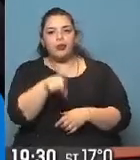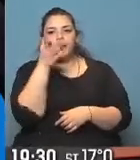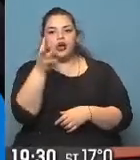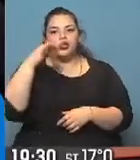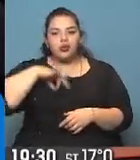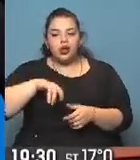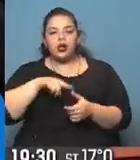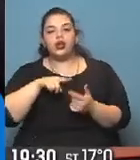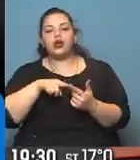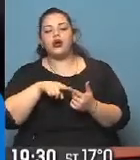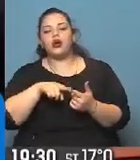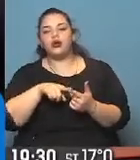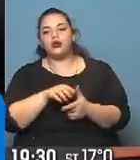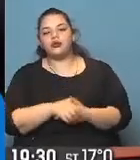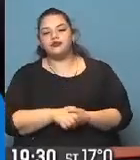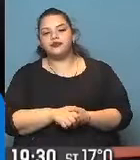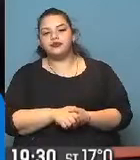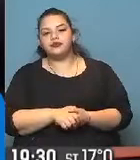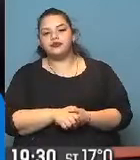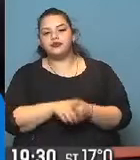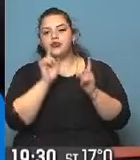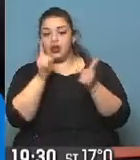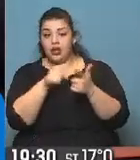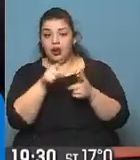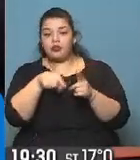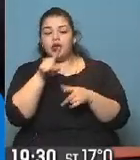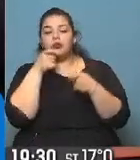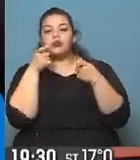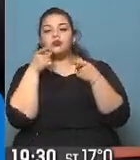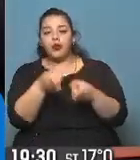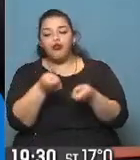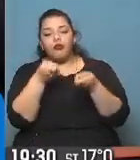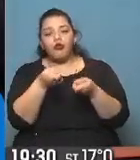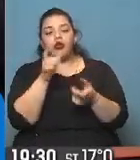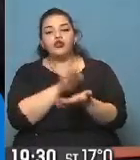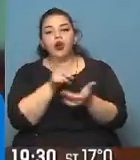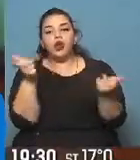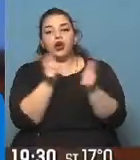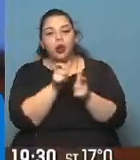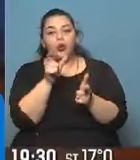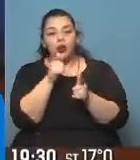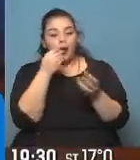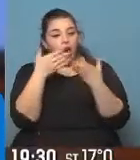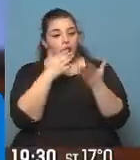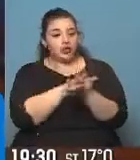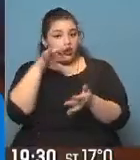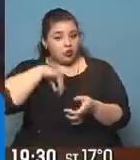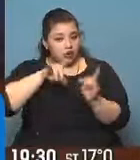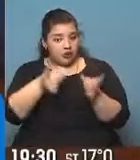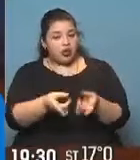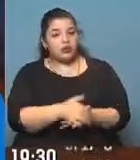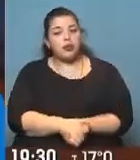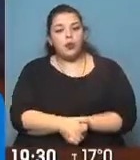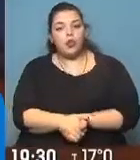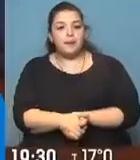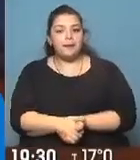aumento de salarios e insisten con la paritaria nacional docente cuál es la respuesta bueno en primer lugar la respuesta